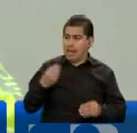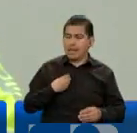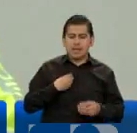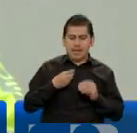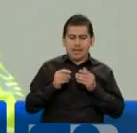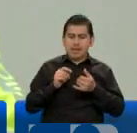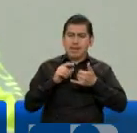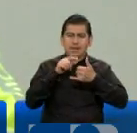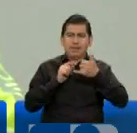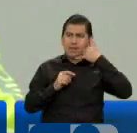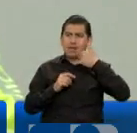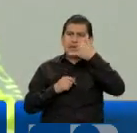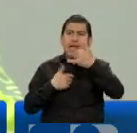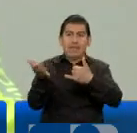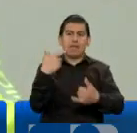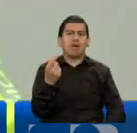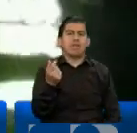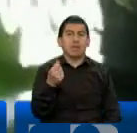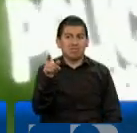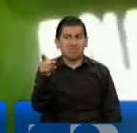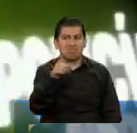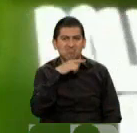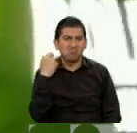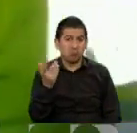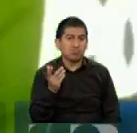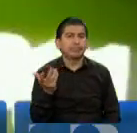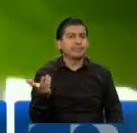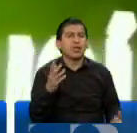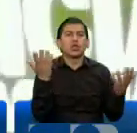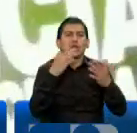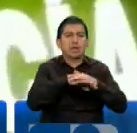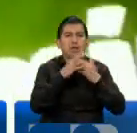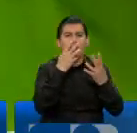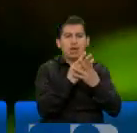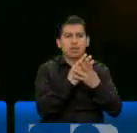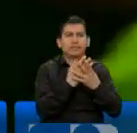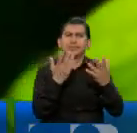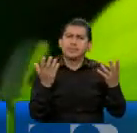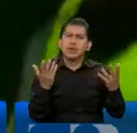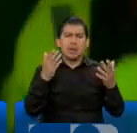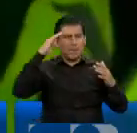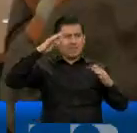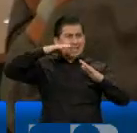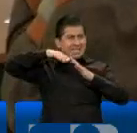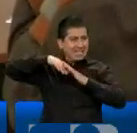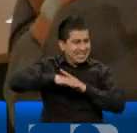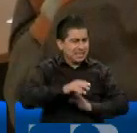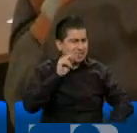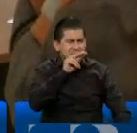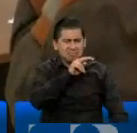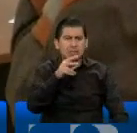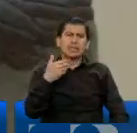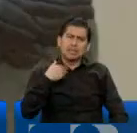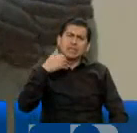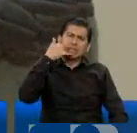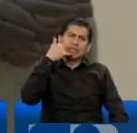el requerimiento correspondiente a través de una intimidación. En medio de la emergencia sanitaria, se evidenciaron al menos 20 casos de los